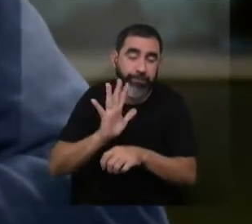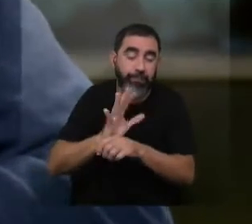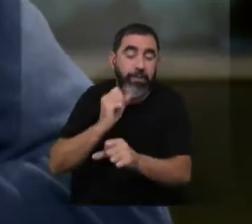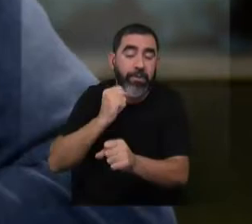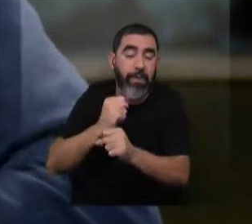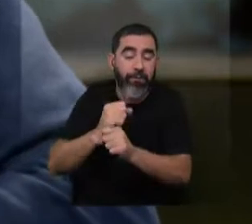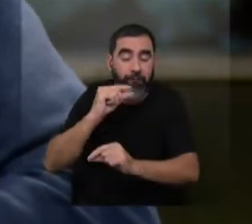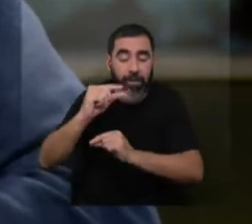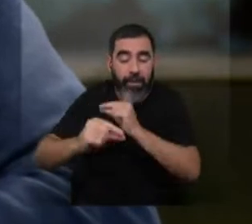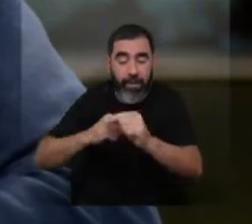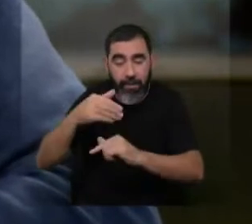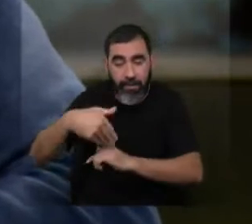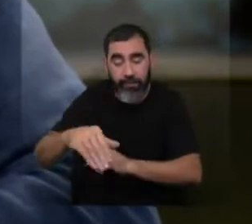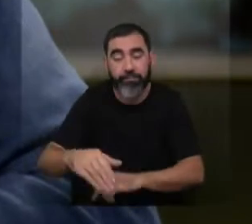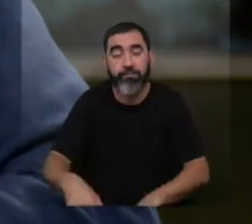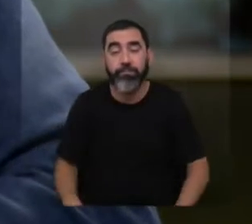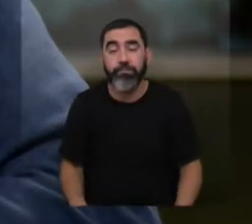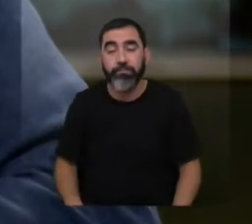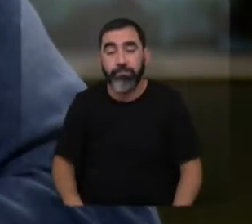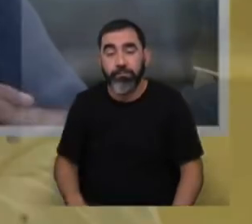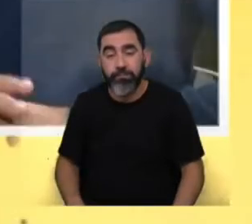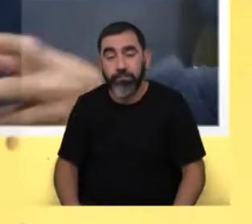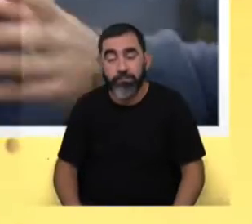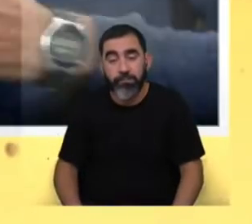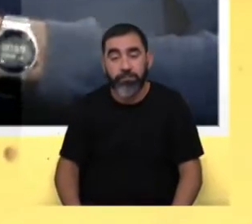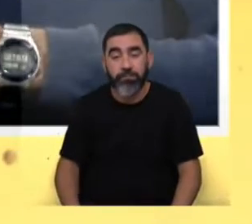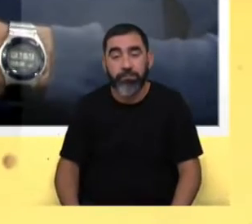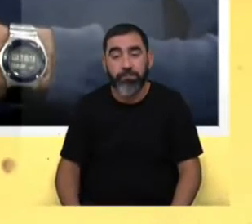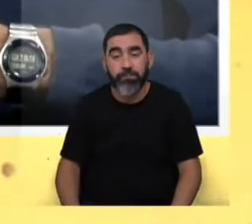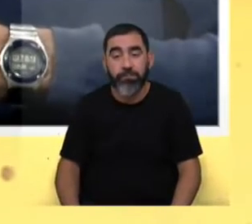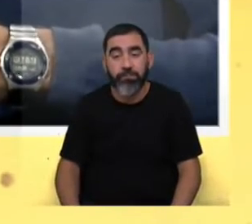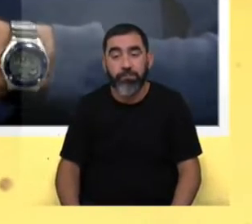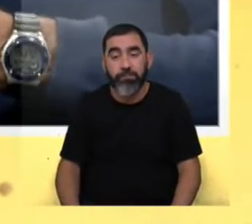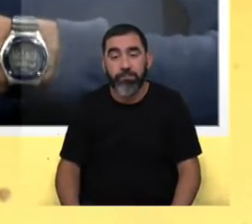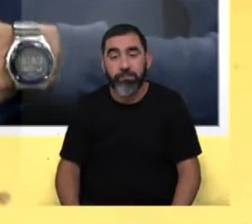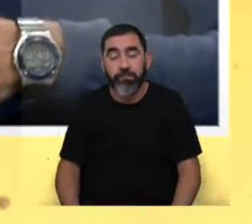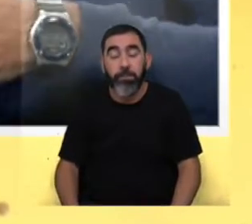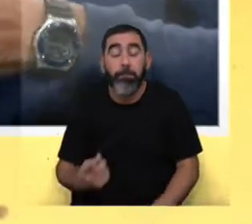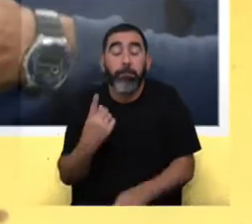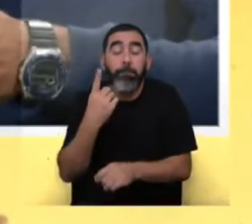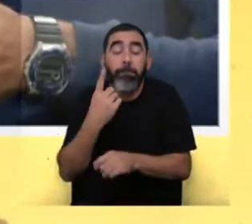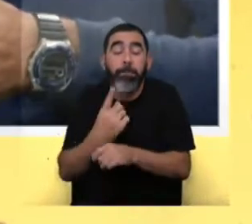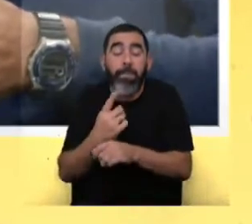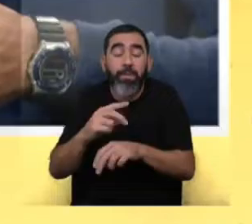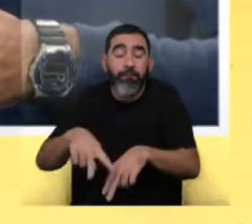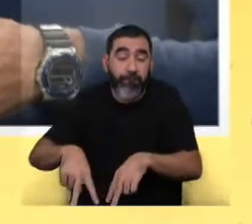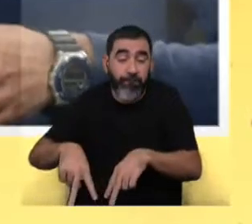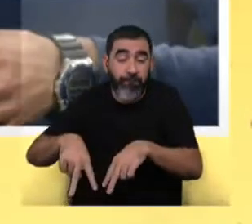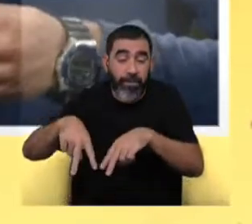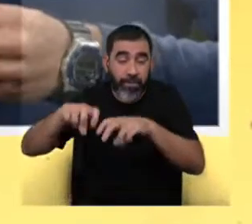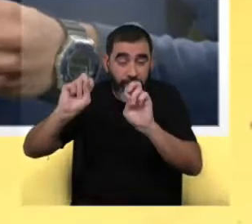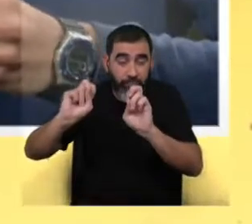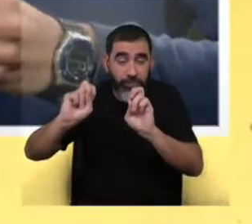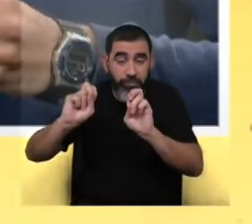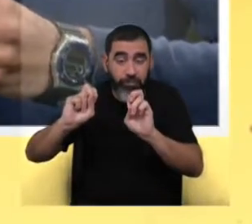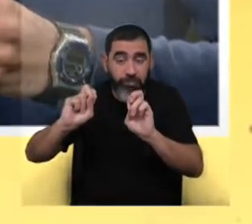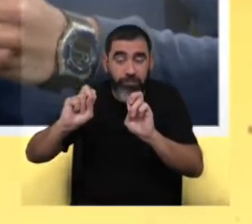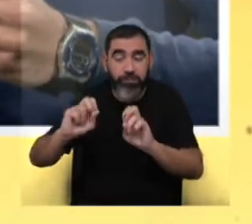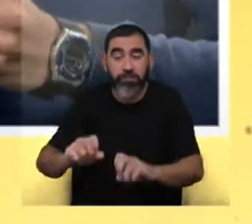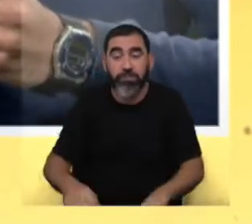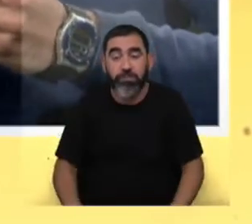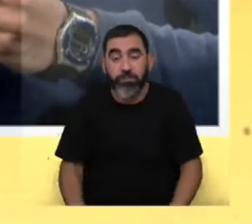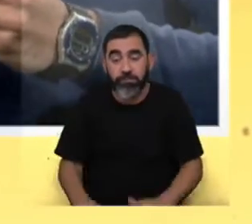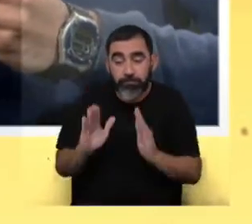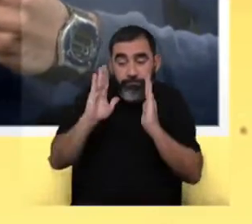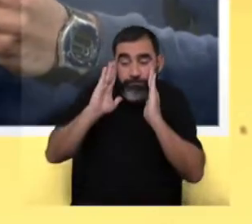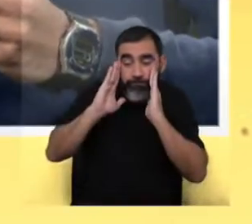menor. Y lo que tratamos de hacer es, en la parte de preliminar, la investigación preliminar, es